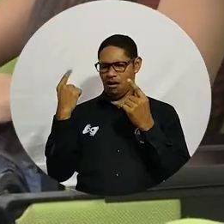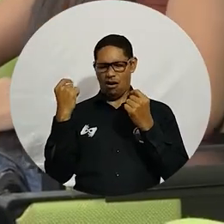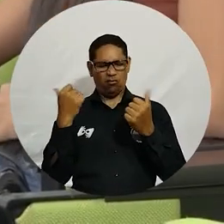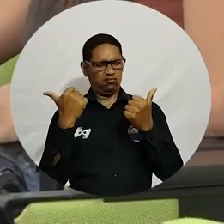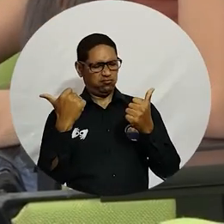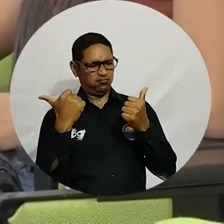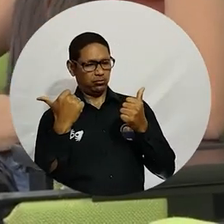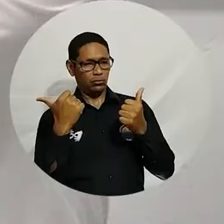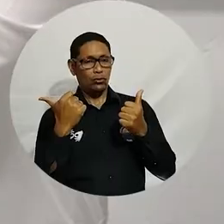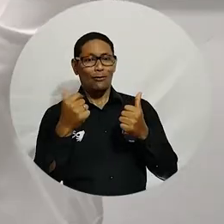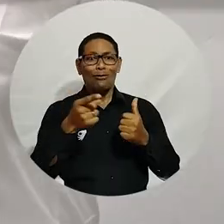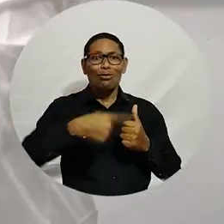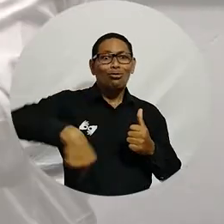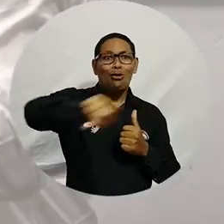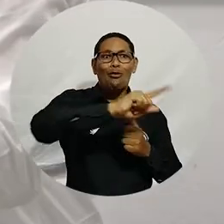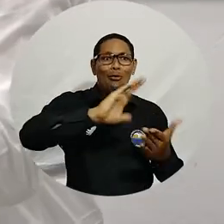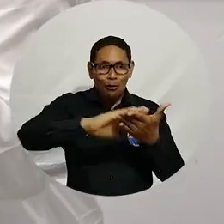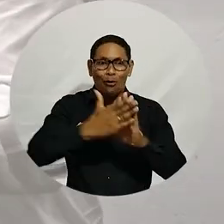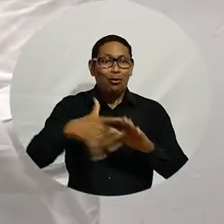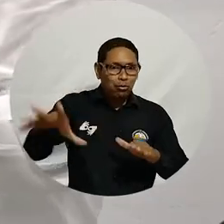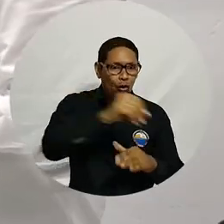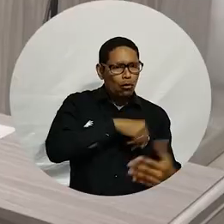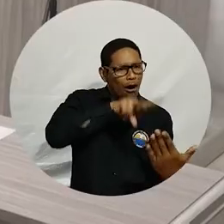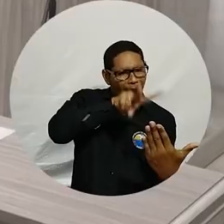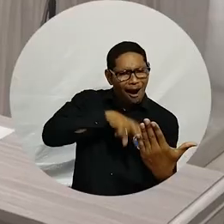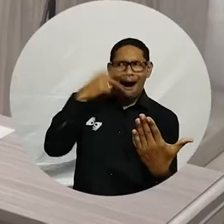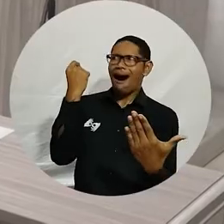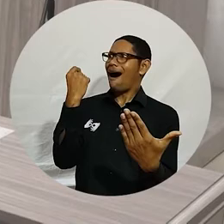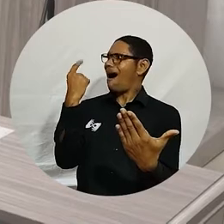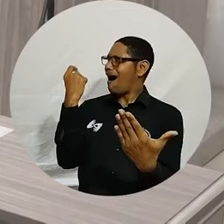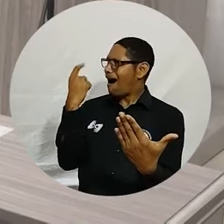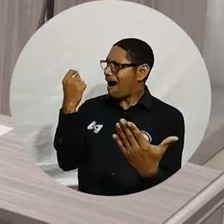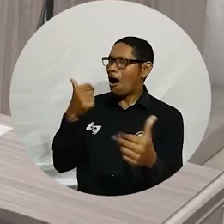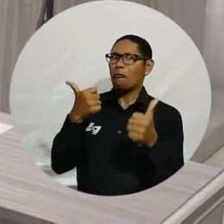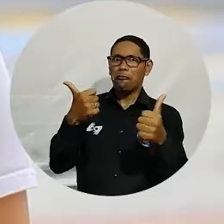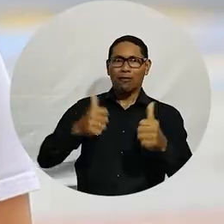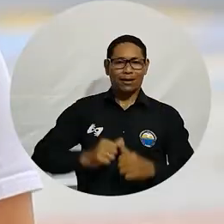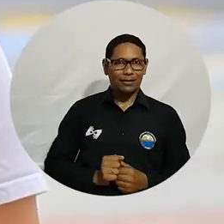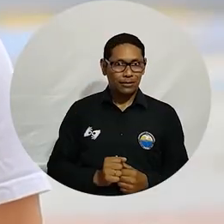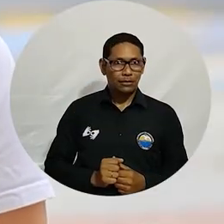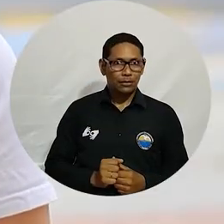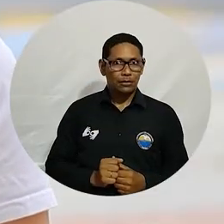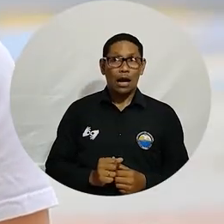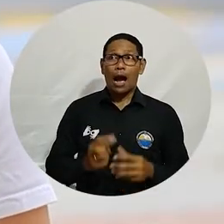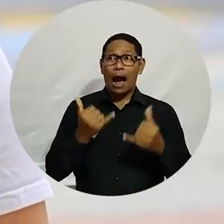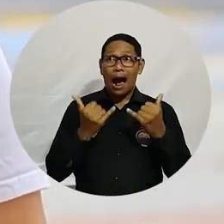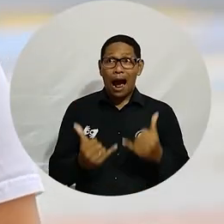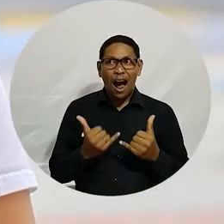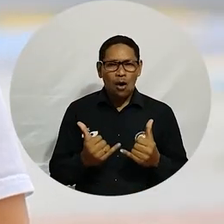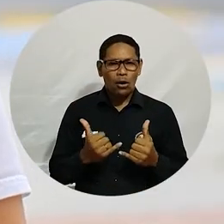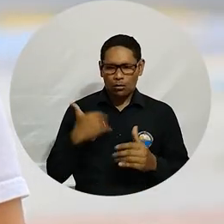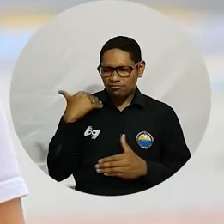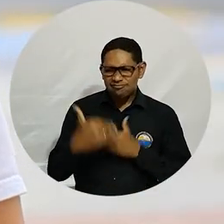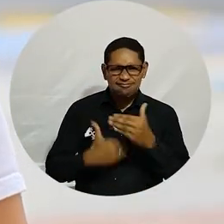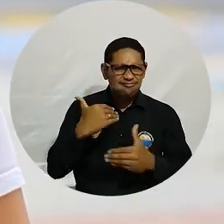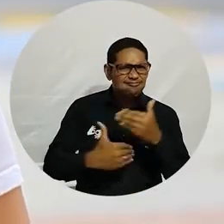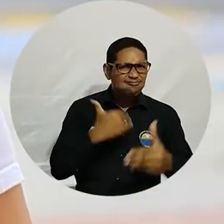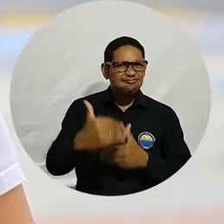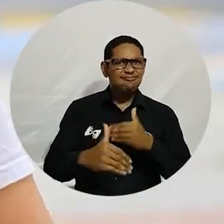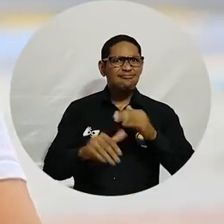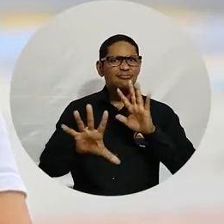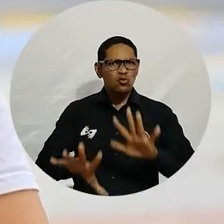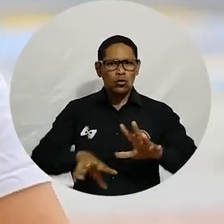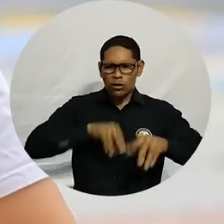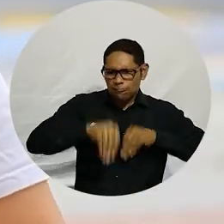investigadores nos leen, sino cuando la comunidad también logra acceder ahí. Creo que en este momento todo lo que se desarrolle desde